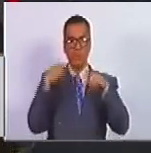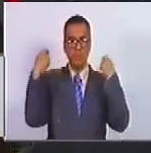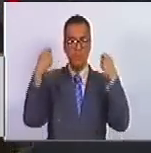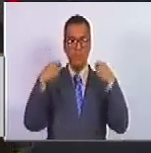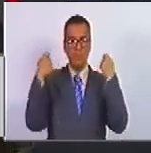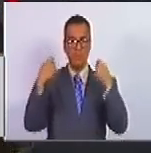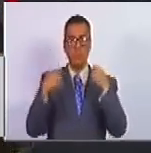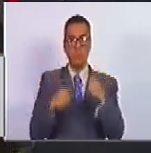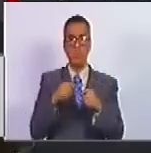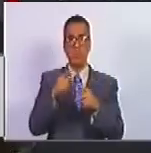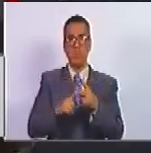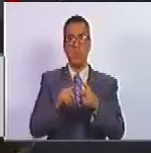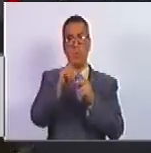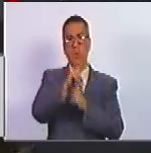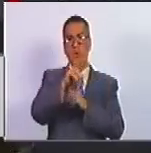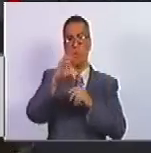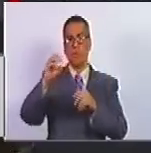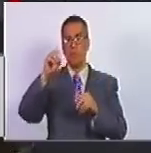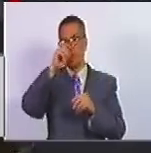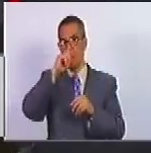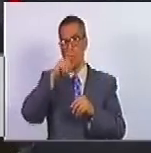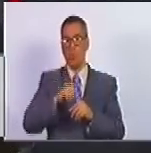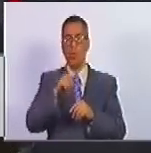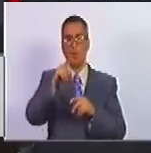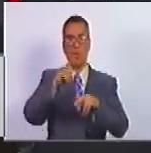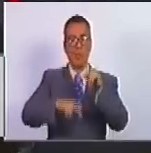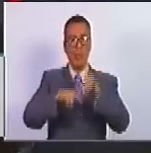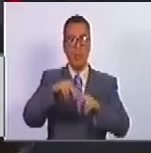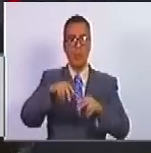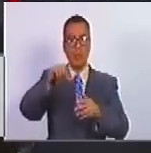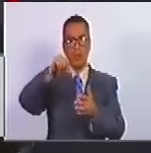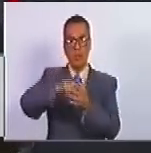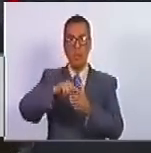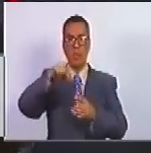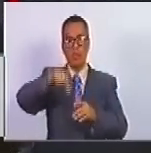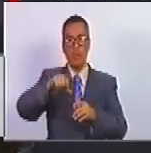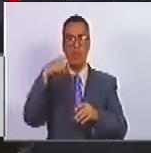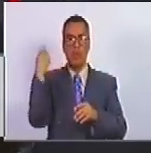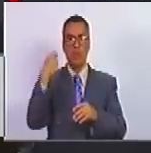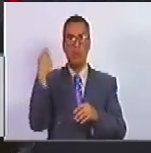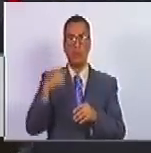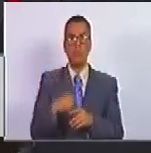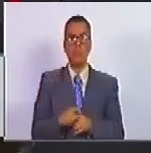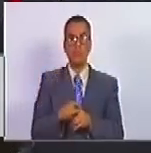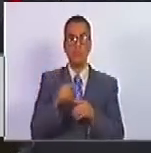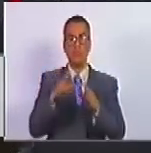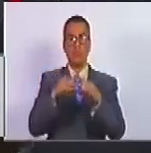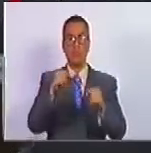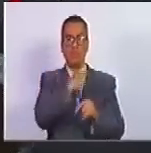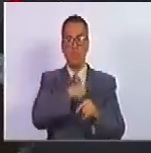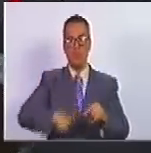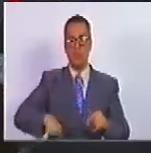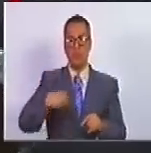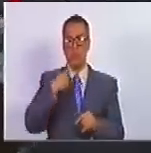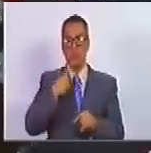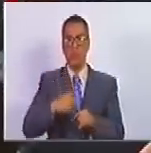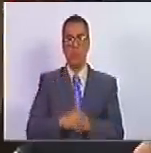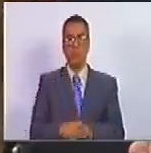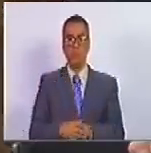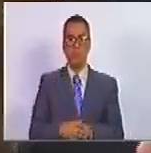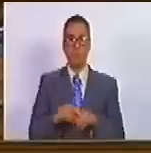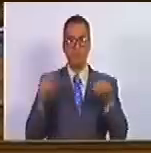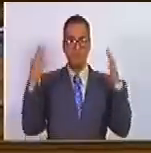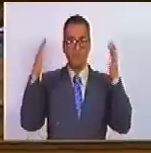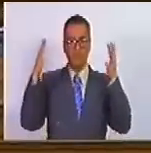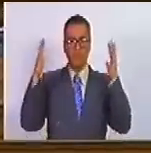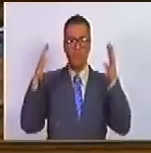celebración de los 200 años de la creación de la provincia de Apure. Eso es todo, ciudadano presidente.